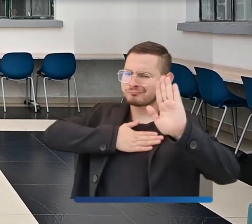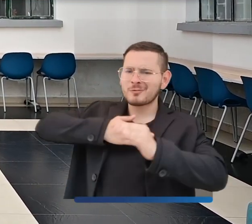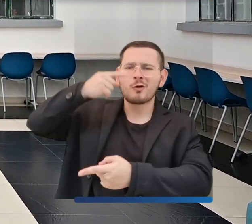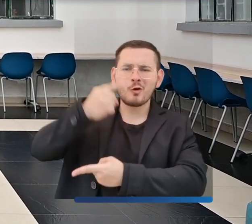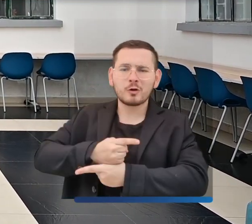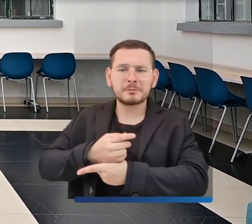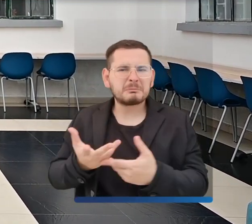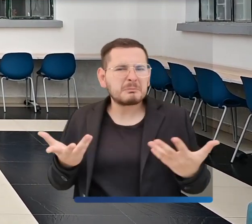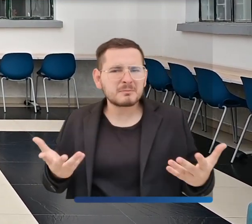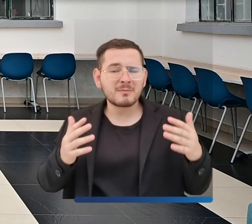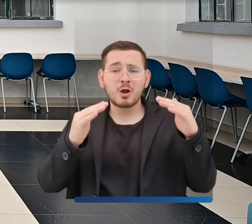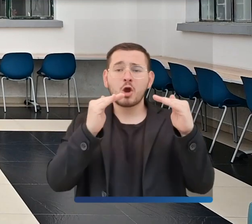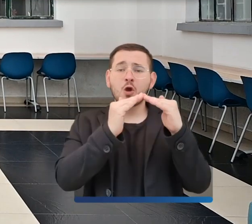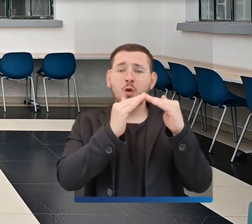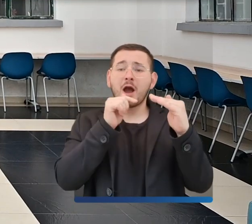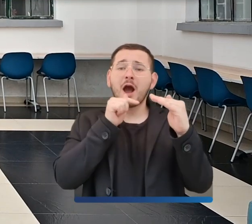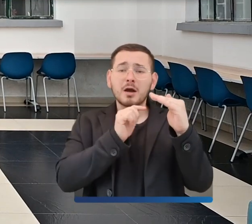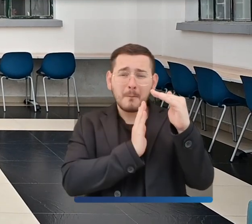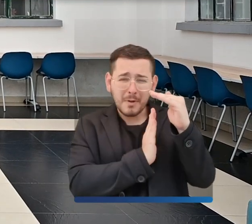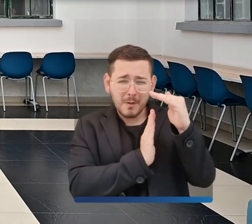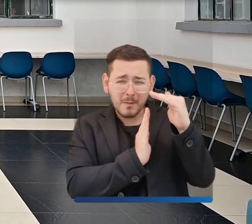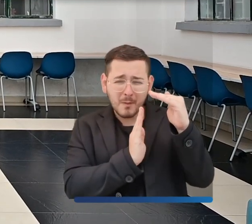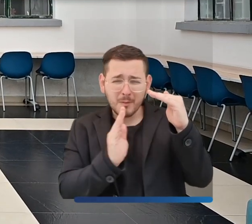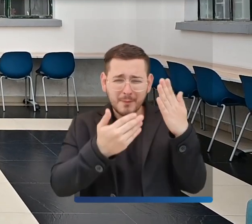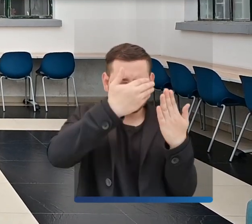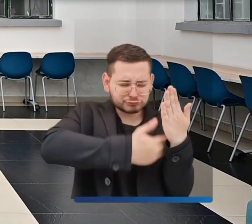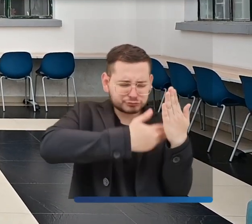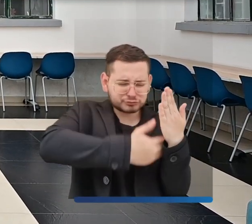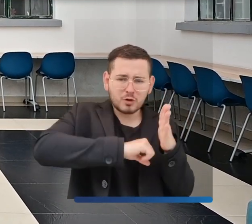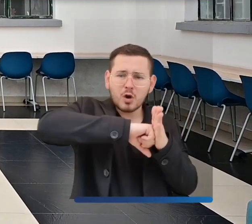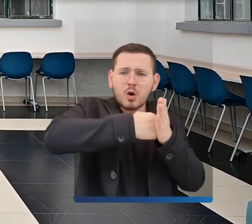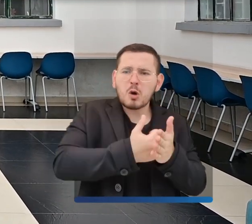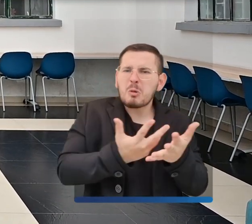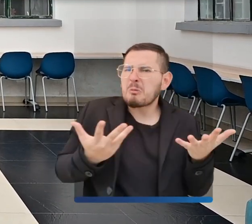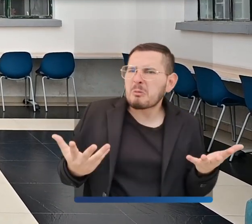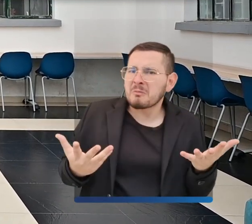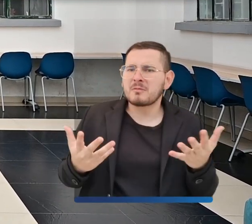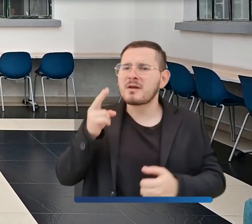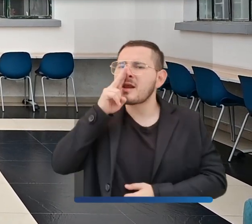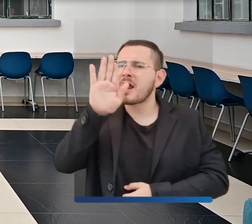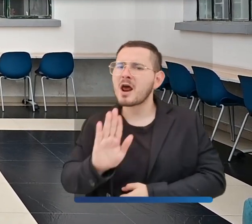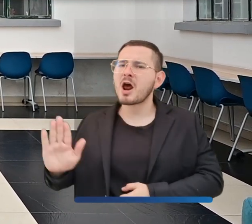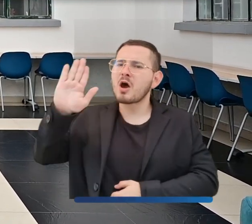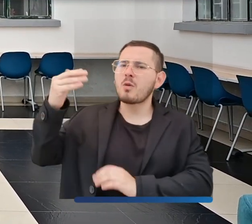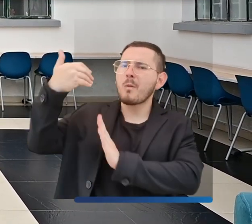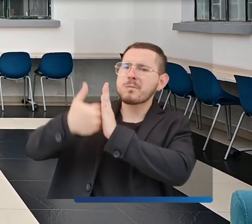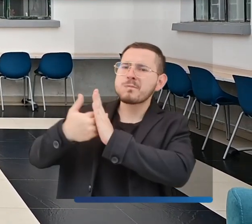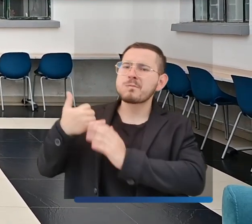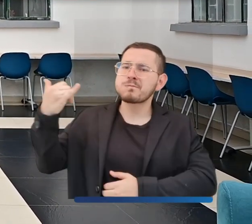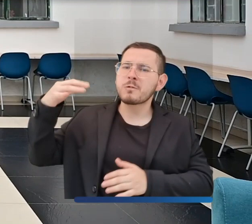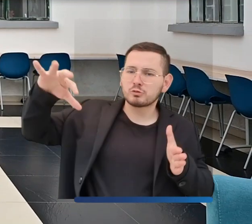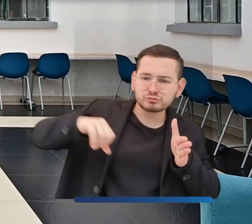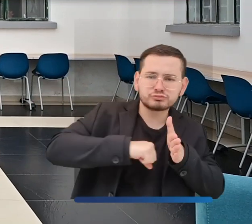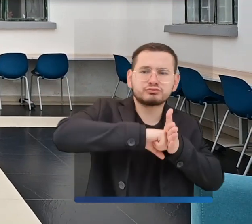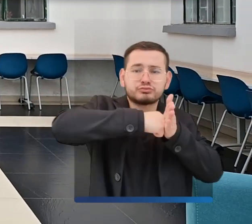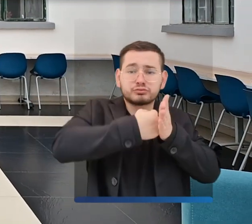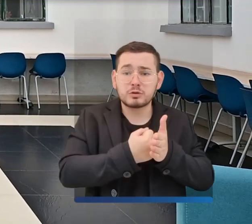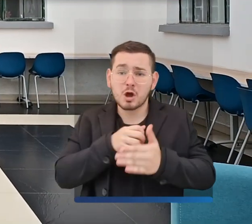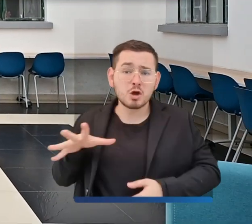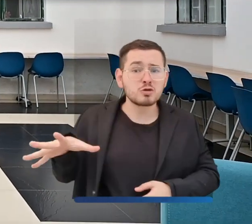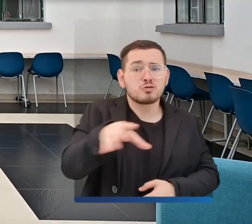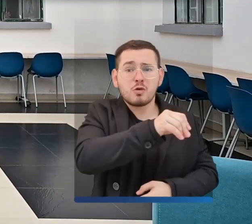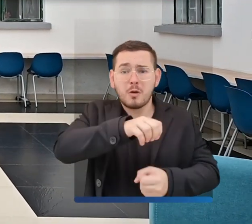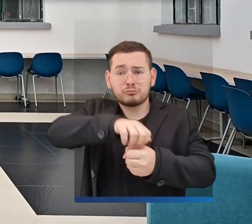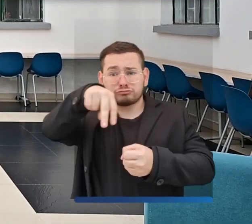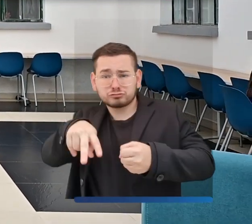del Archivo Municipal, que cuenta con los lineamientos de gestión documental del Archivo General de la Nación. Esta obra tiene el 100%